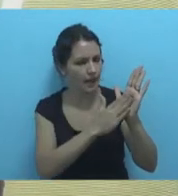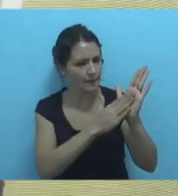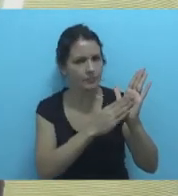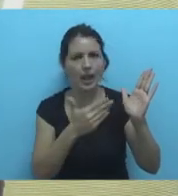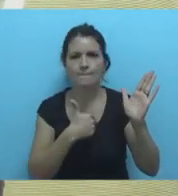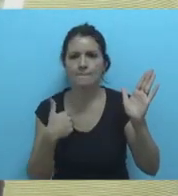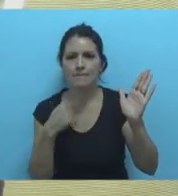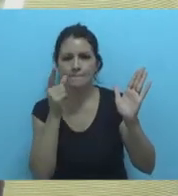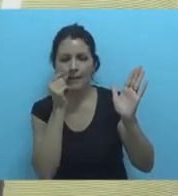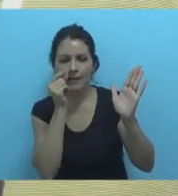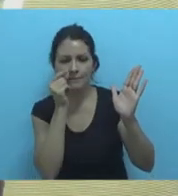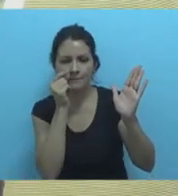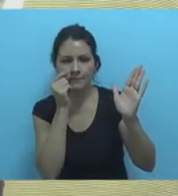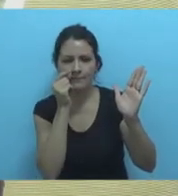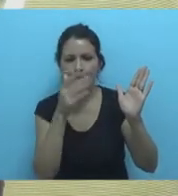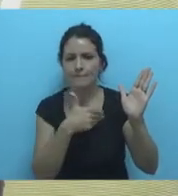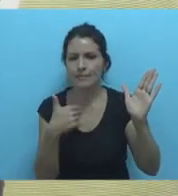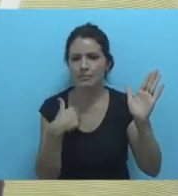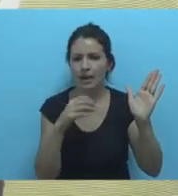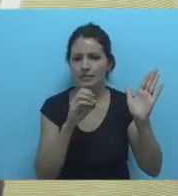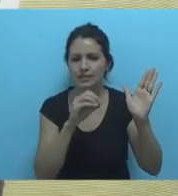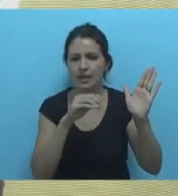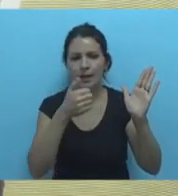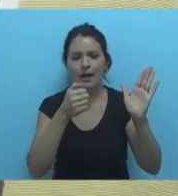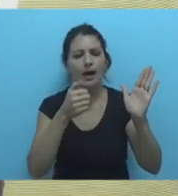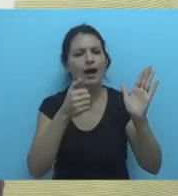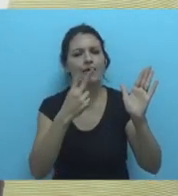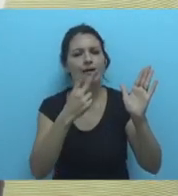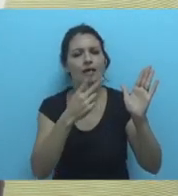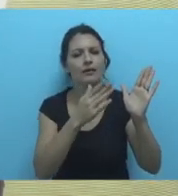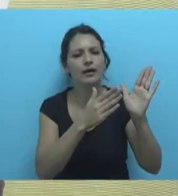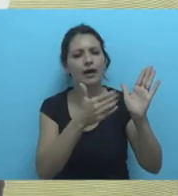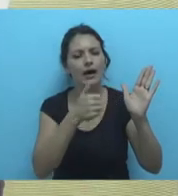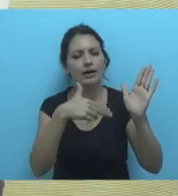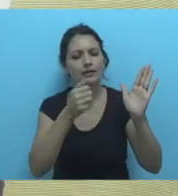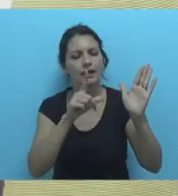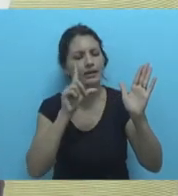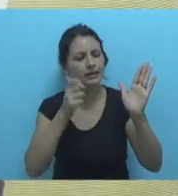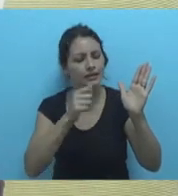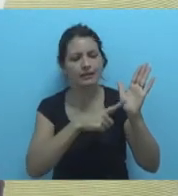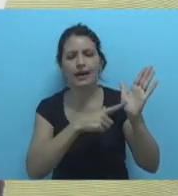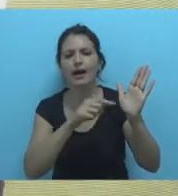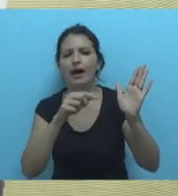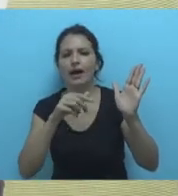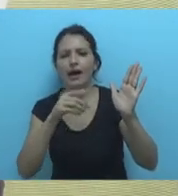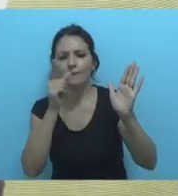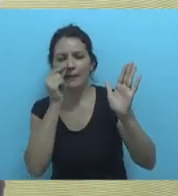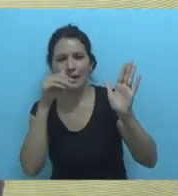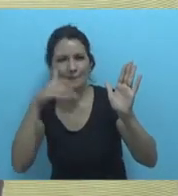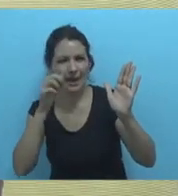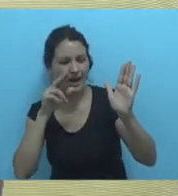Hoy Valentina seguramente hubiese empezado solita de 5 años, me imagino que por las cosas